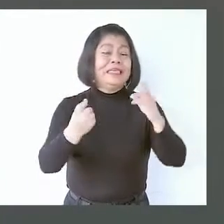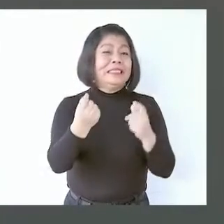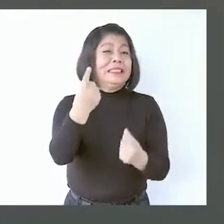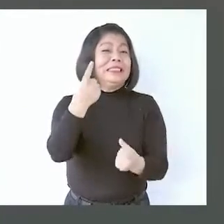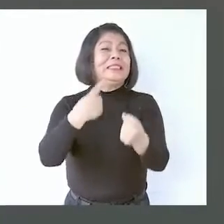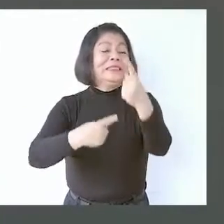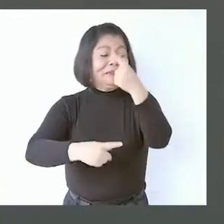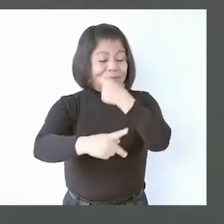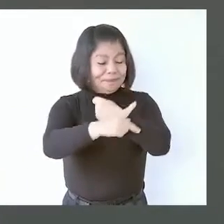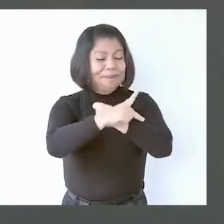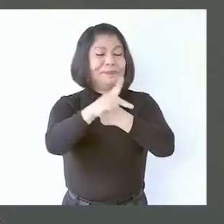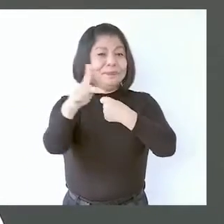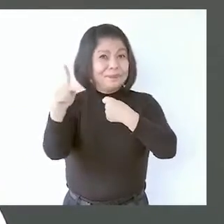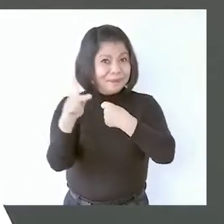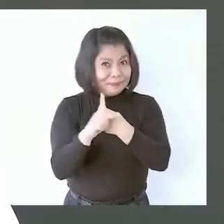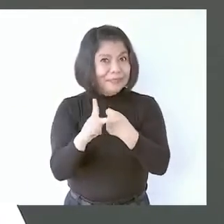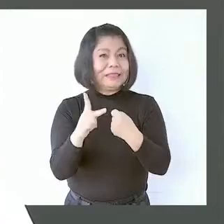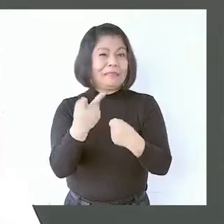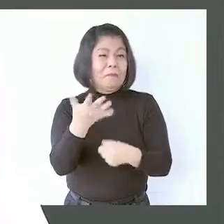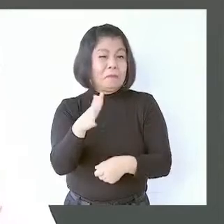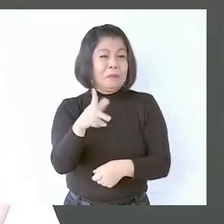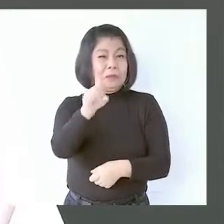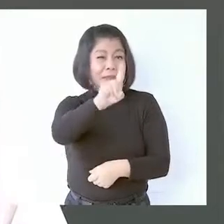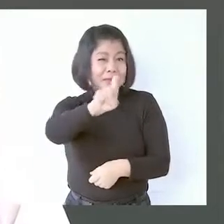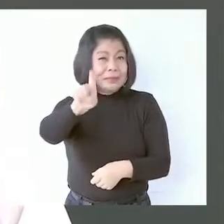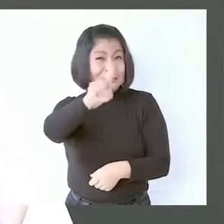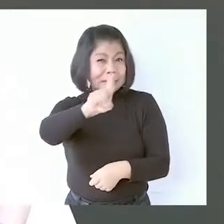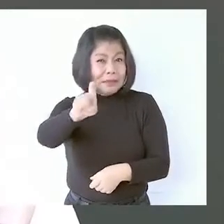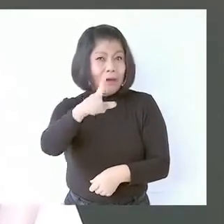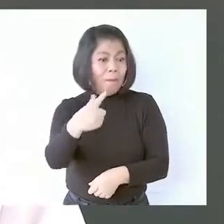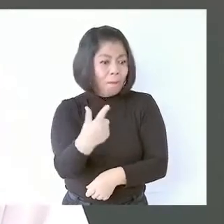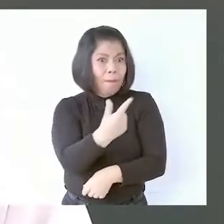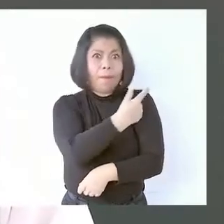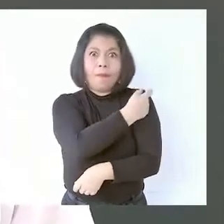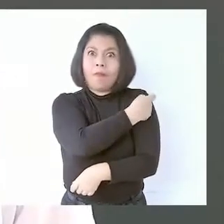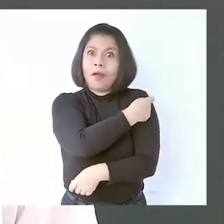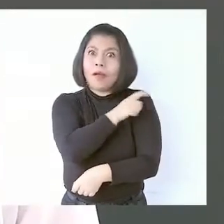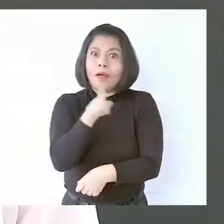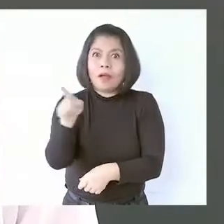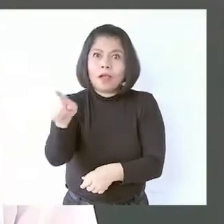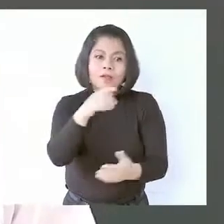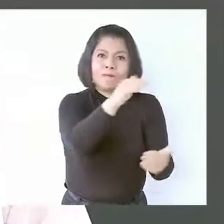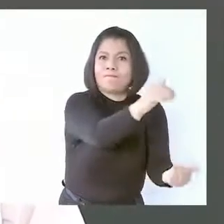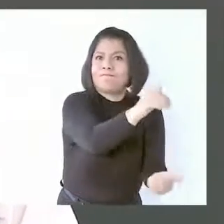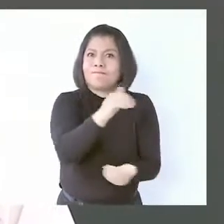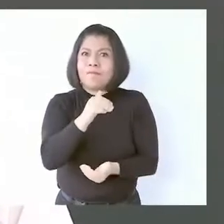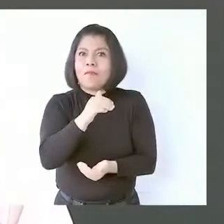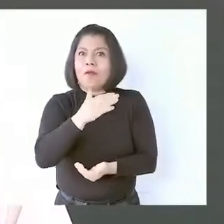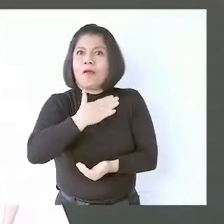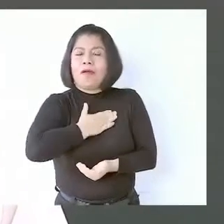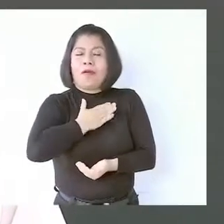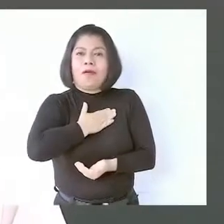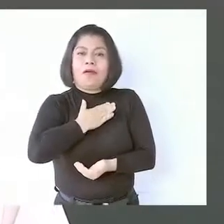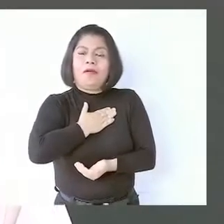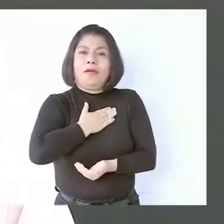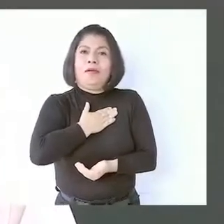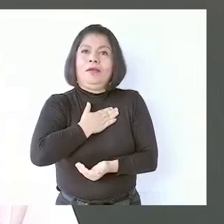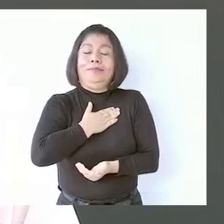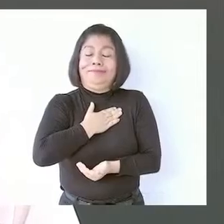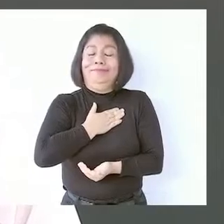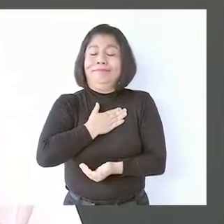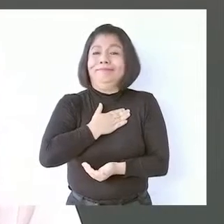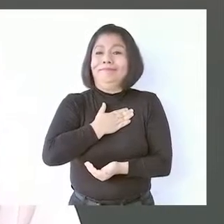Hay alrededor de 100 países que tenemos vacunas, pero de